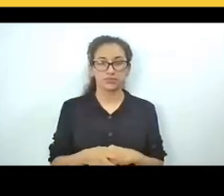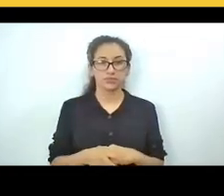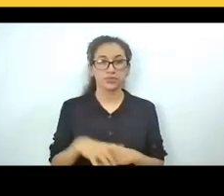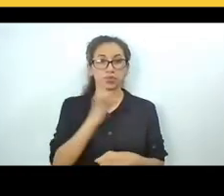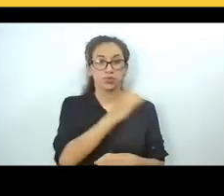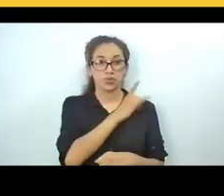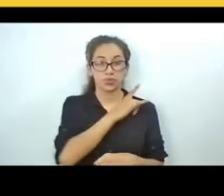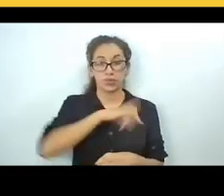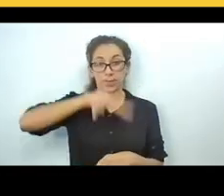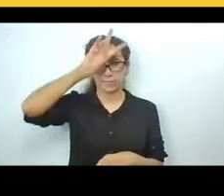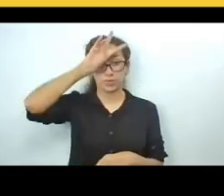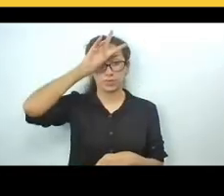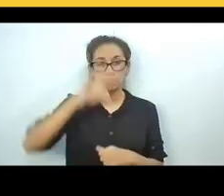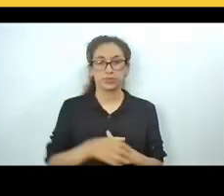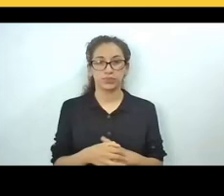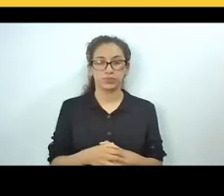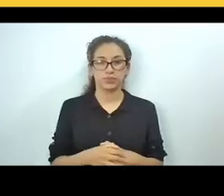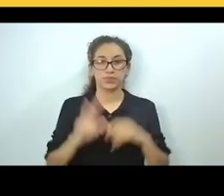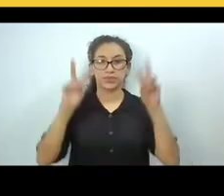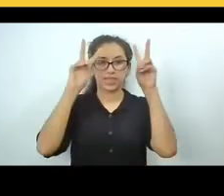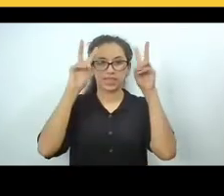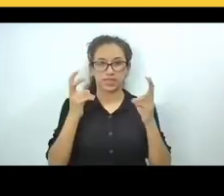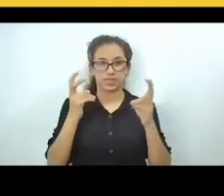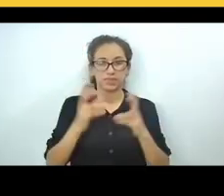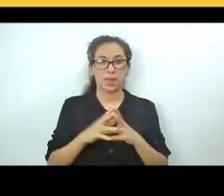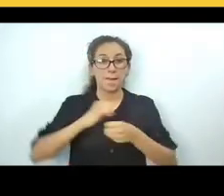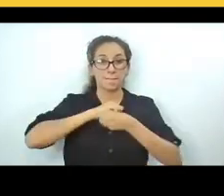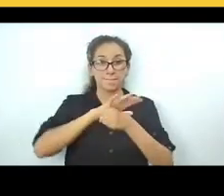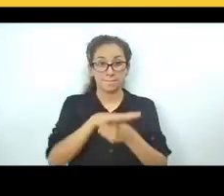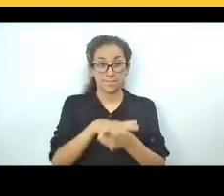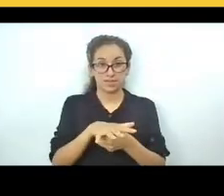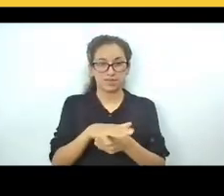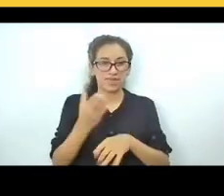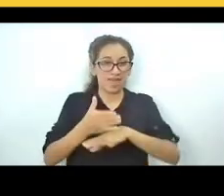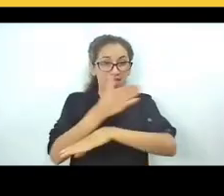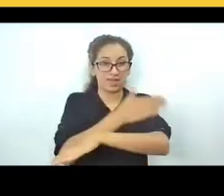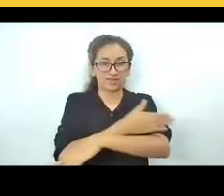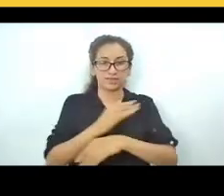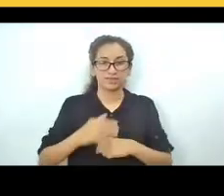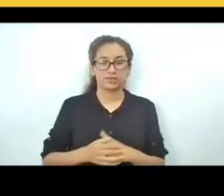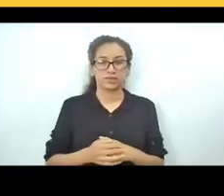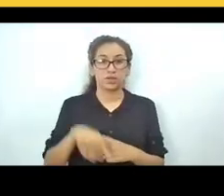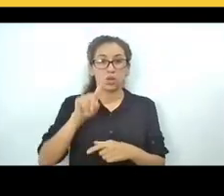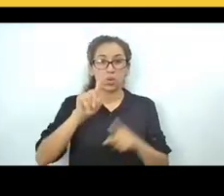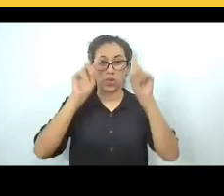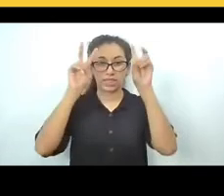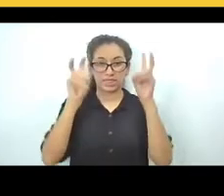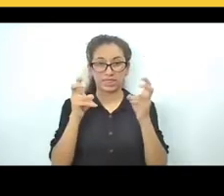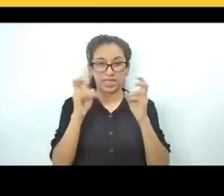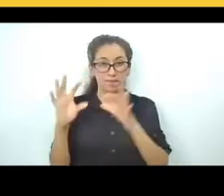universidades peruanas, en el contexto de pandemia, incluso un poco antes, uno de los factores